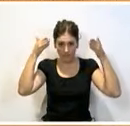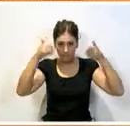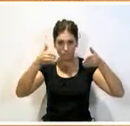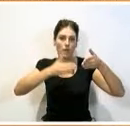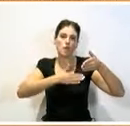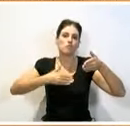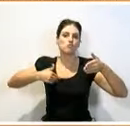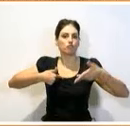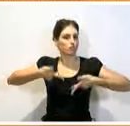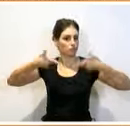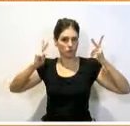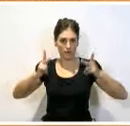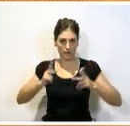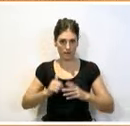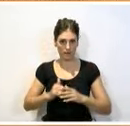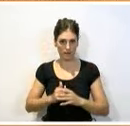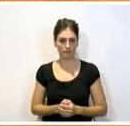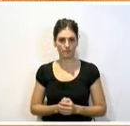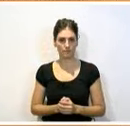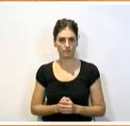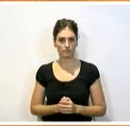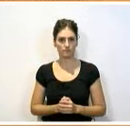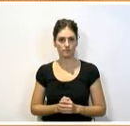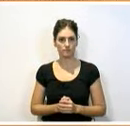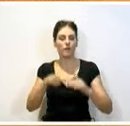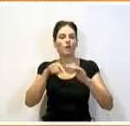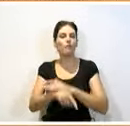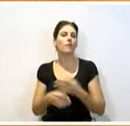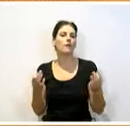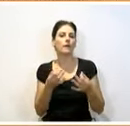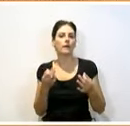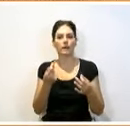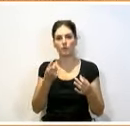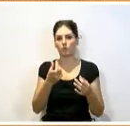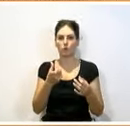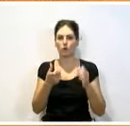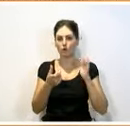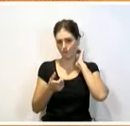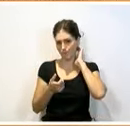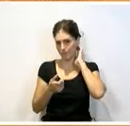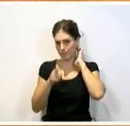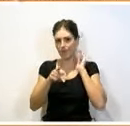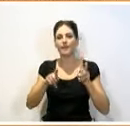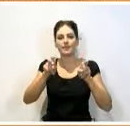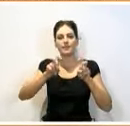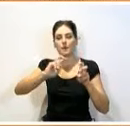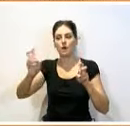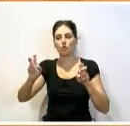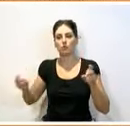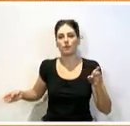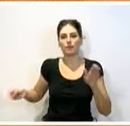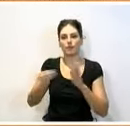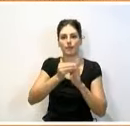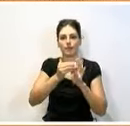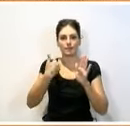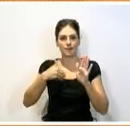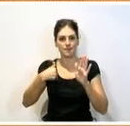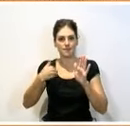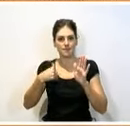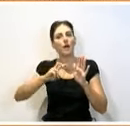quiera. Y claro, en el fondo se trataba de colar de una forma más específica este otro tema que tendría que haber figurado y para el cual existe